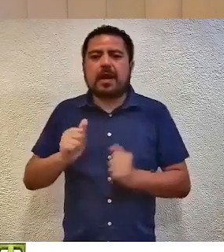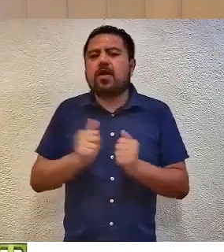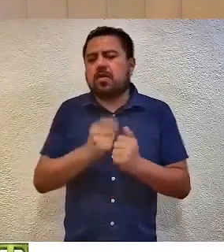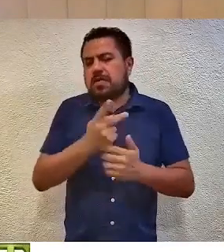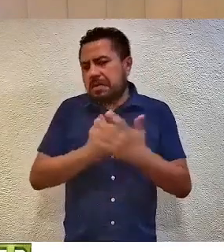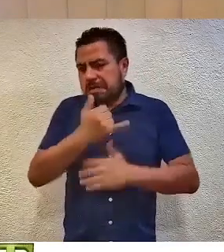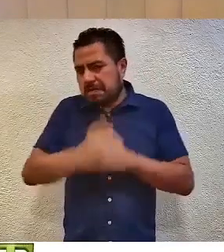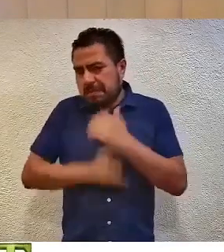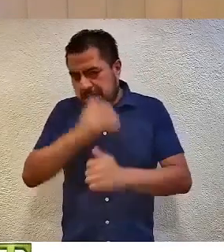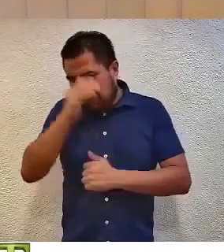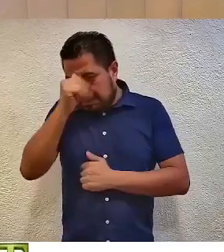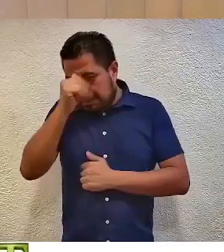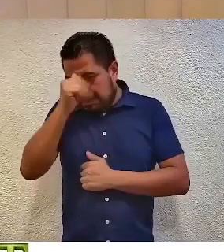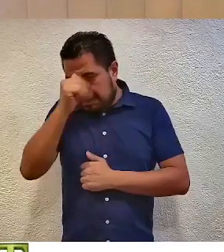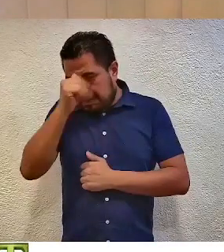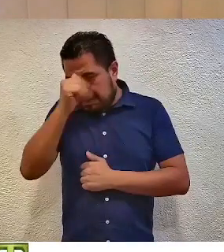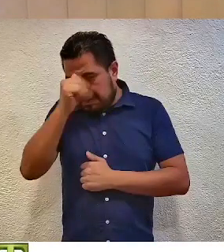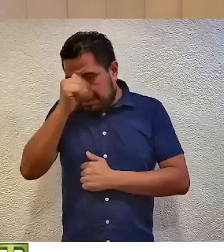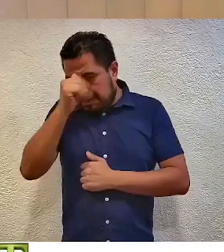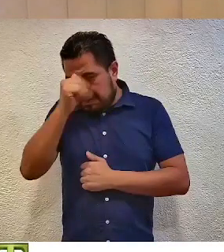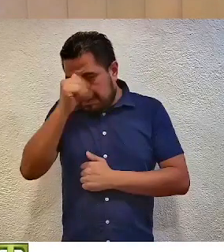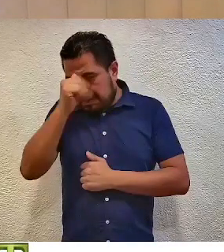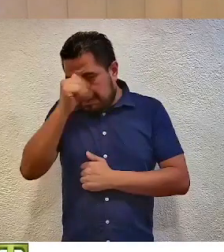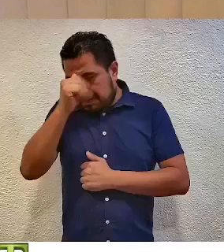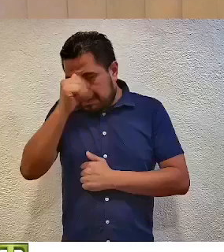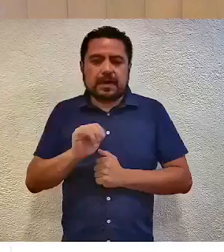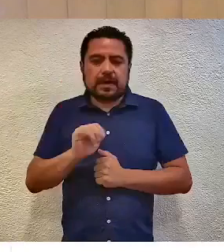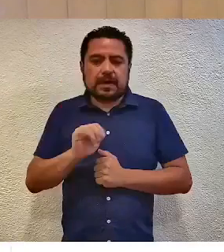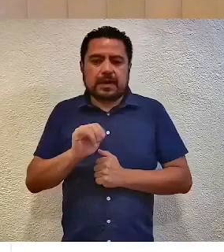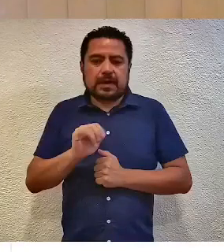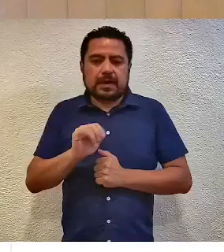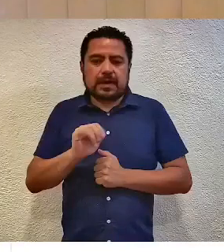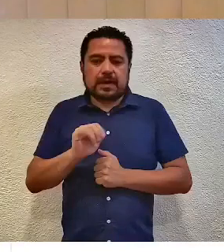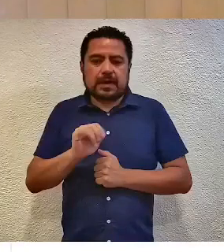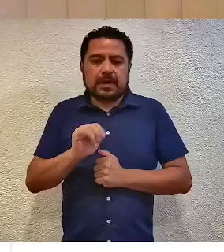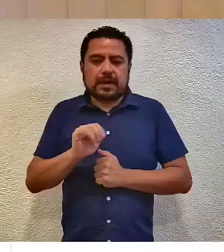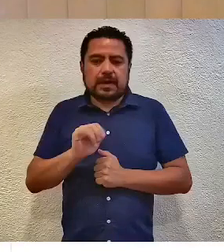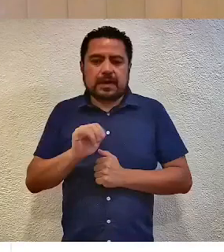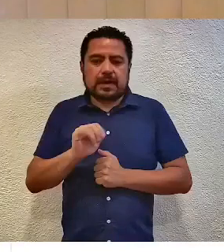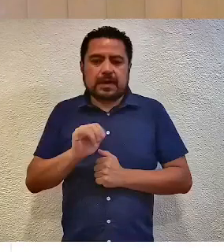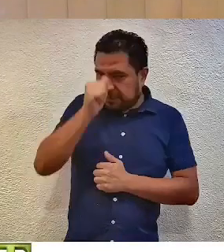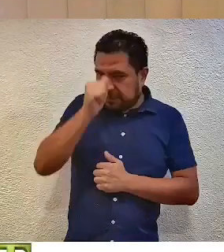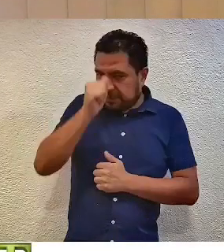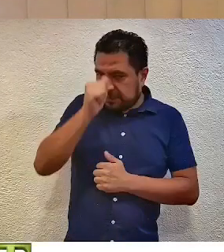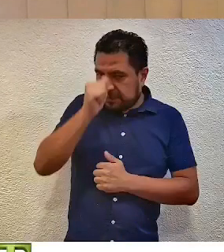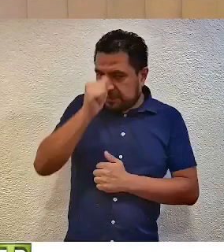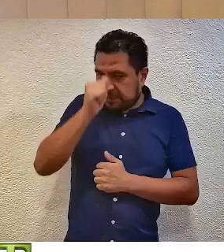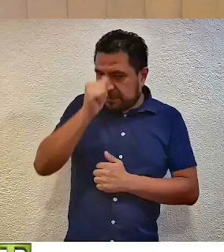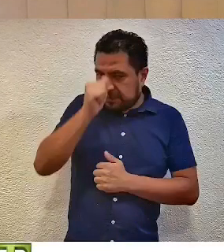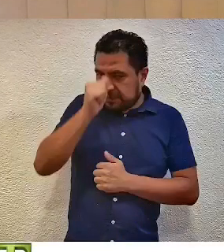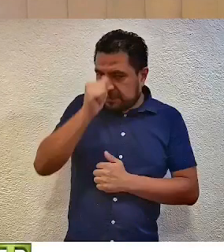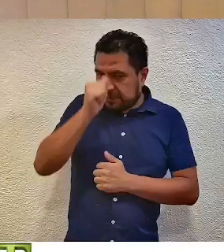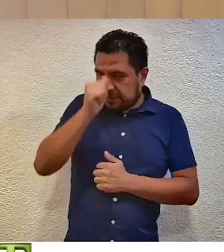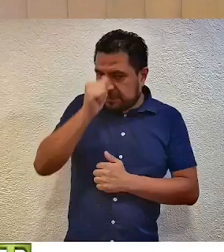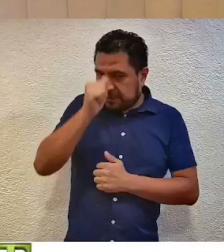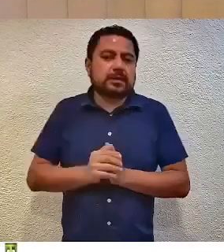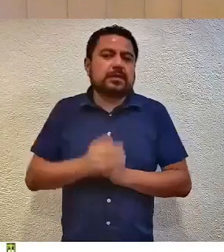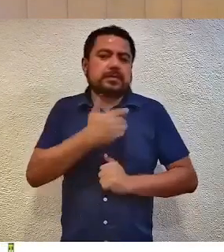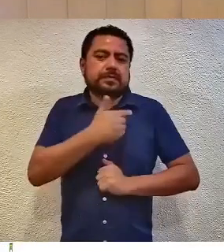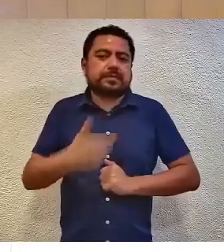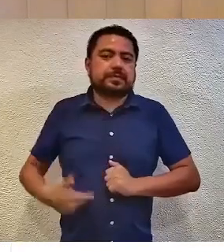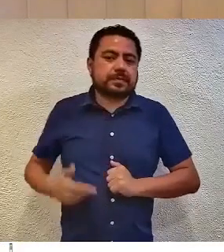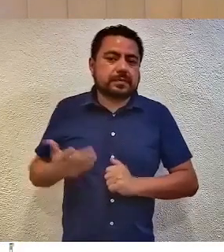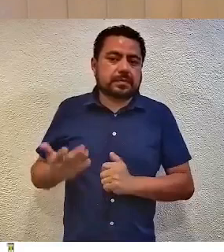proyecto. Gracias, magistrada. Magistrada Hilda Rosa Delgado Brito. A favor del proyecto. Gracias, magistrada. Magistrada ponente